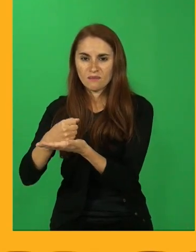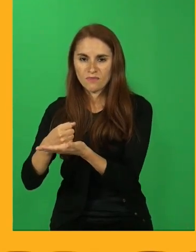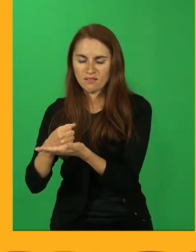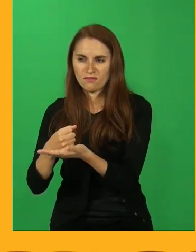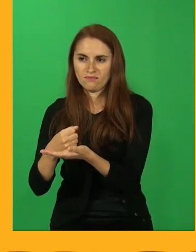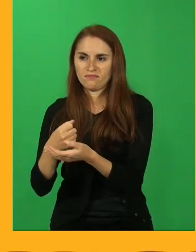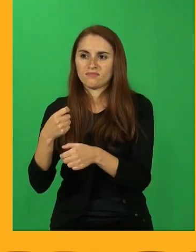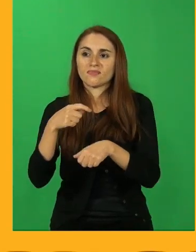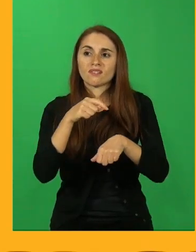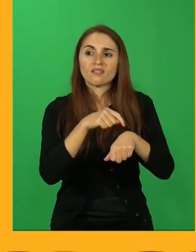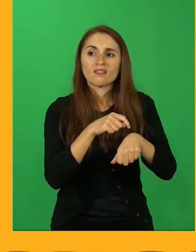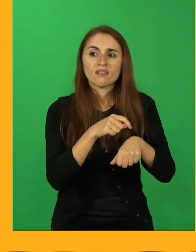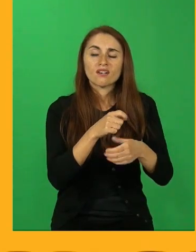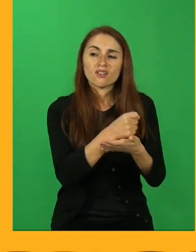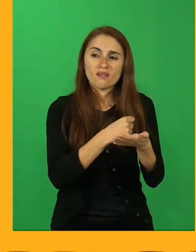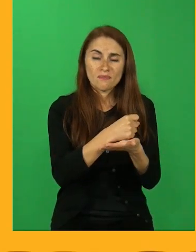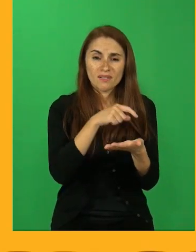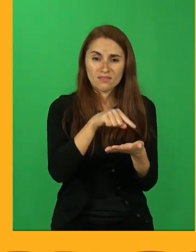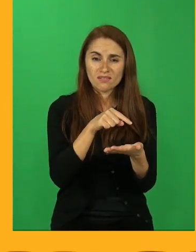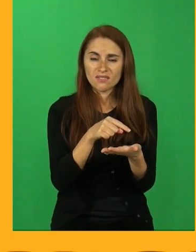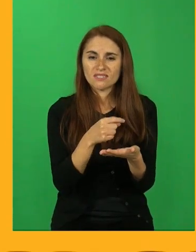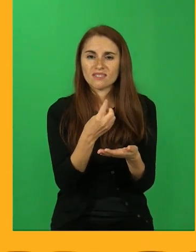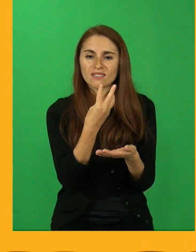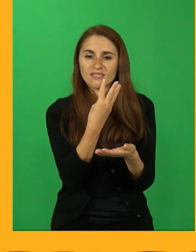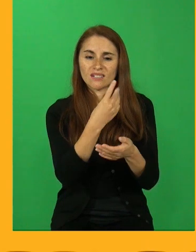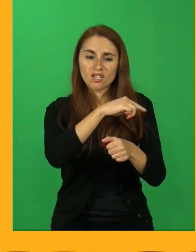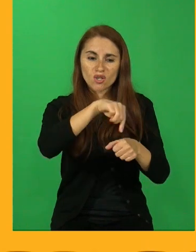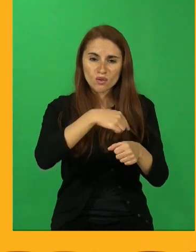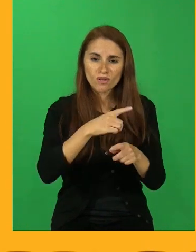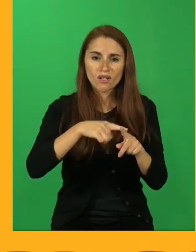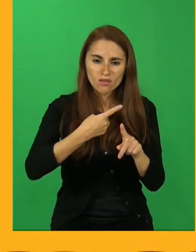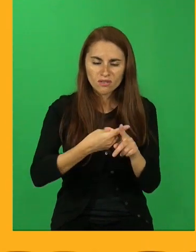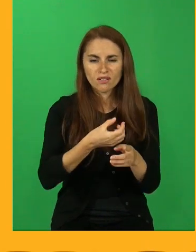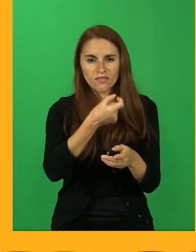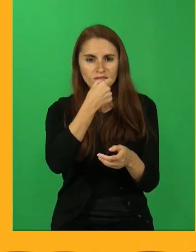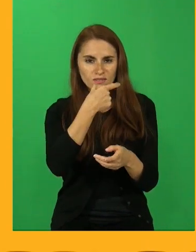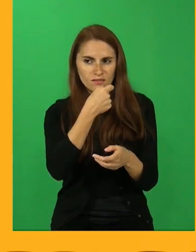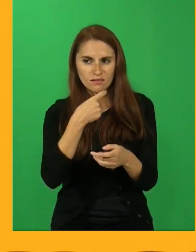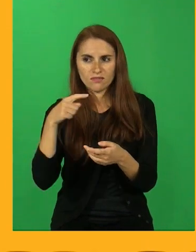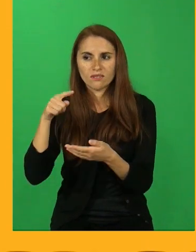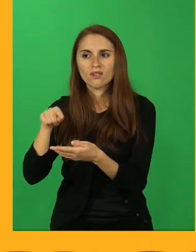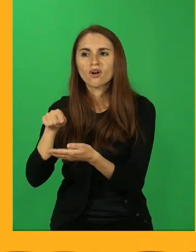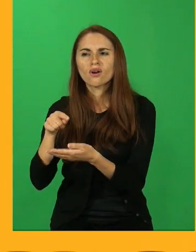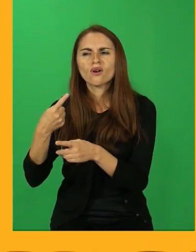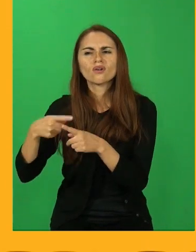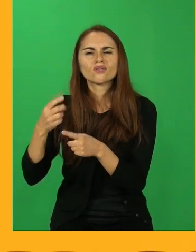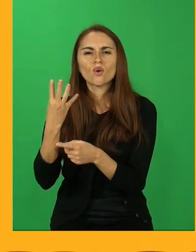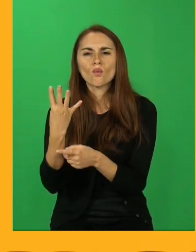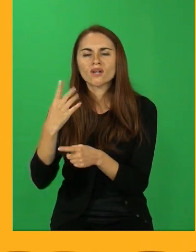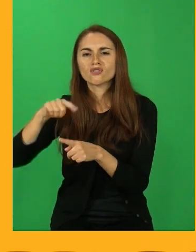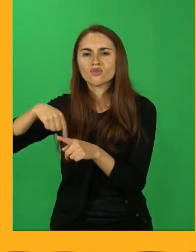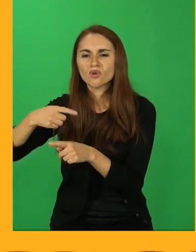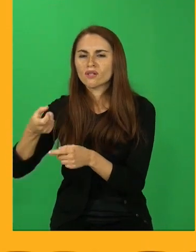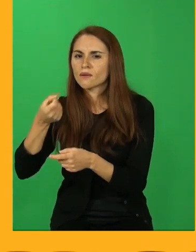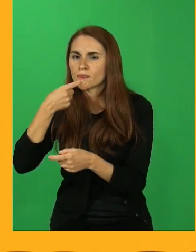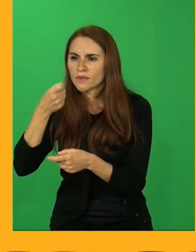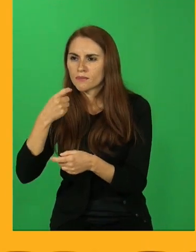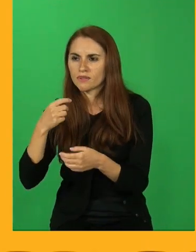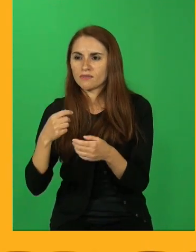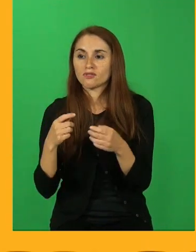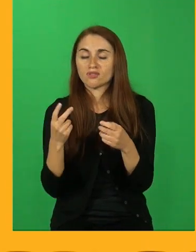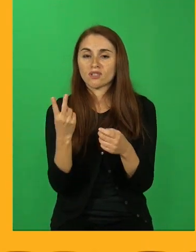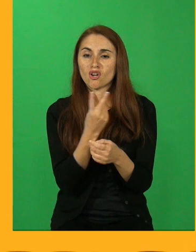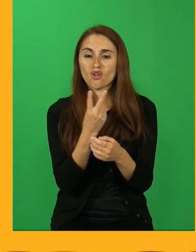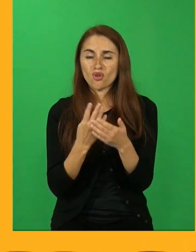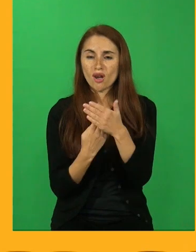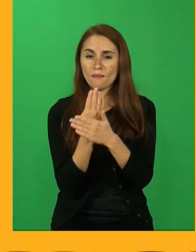cada 3 horas y los antibióticos cada 4 horas. Si toma ambos remedios a las 8 de la mañana,